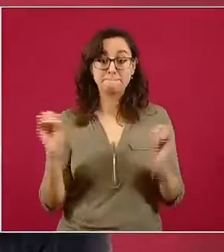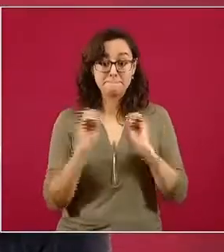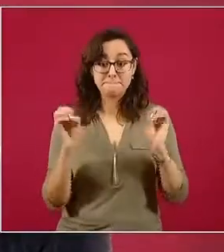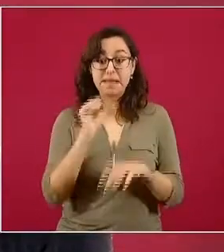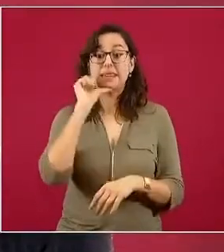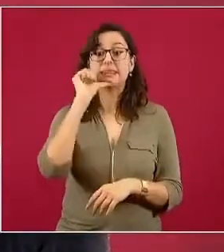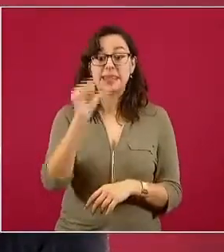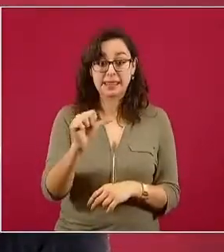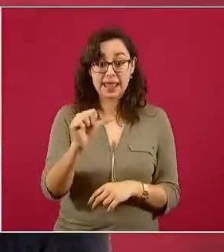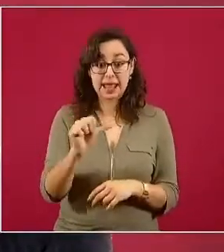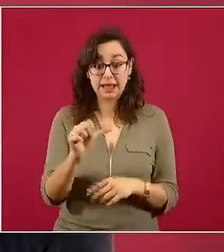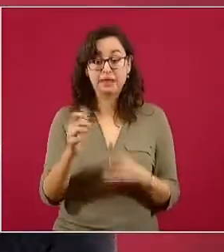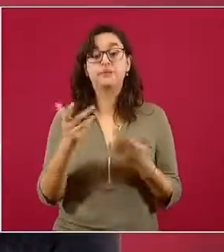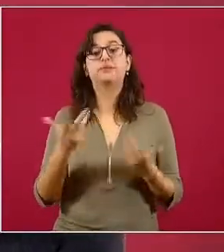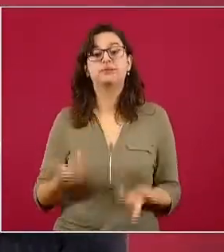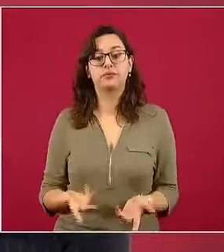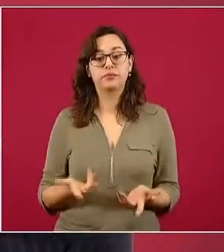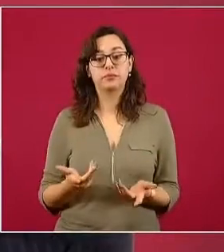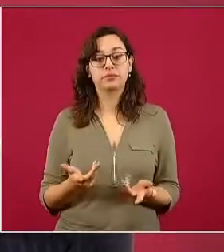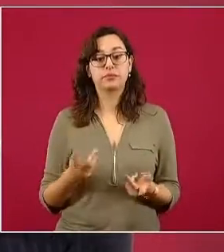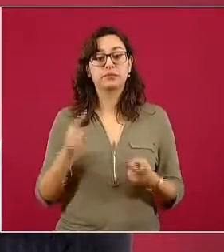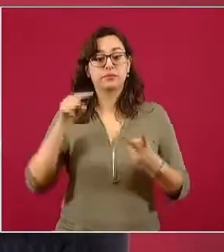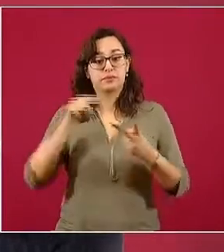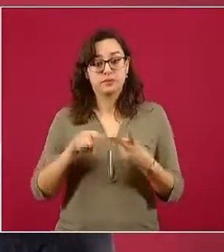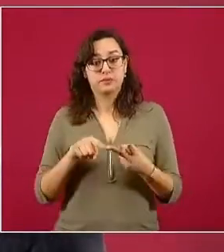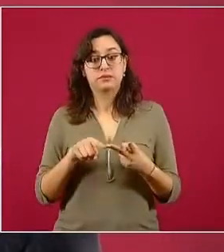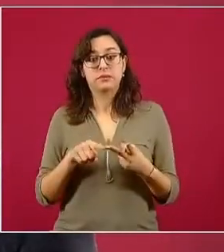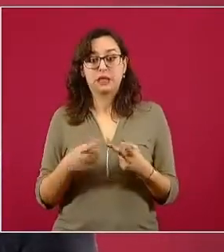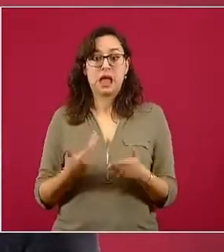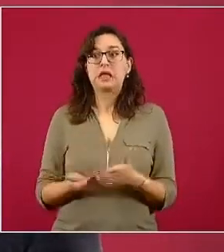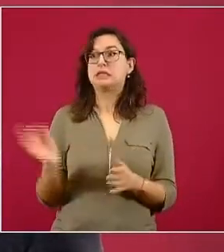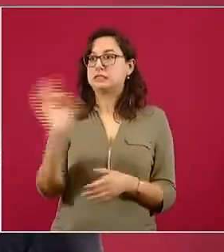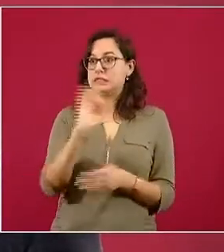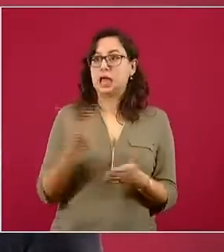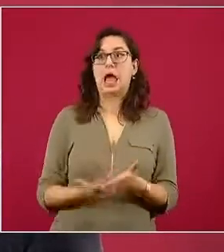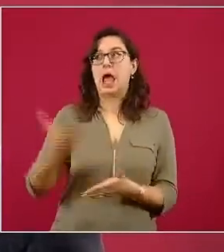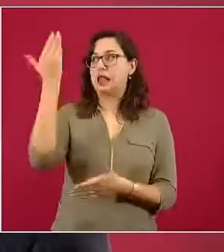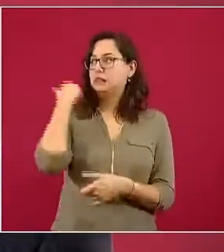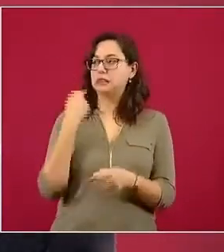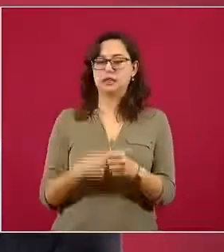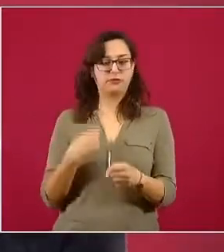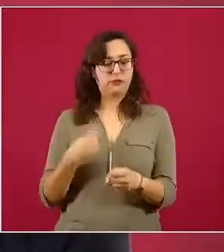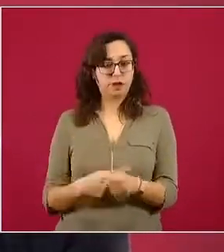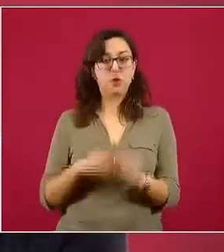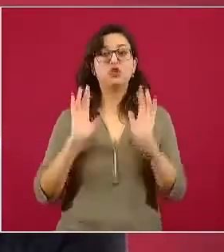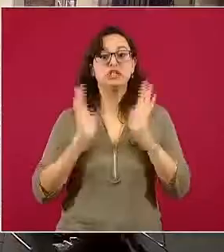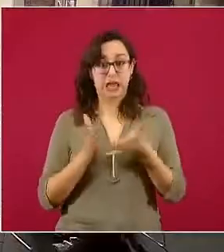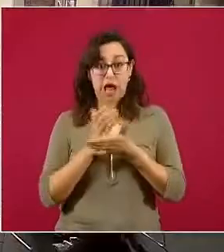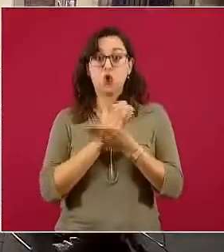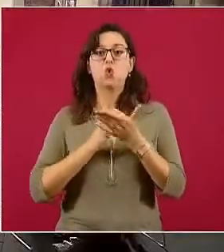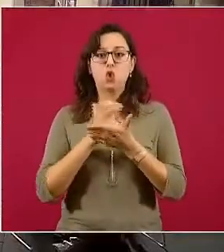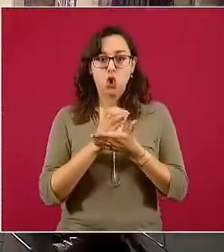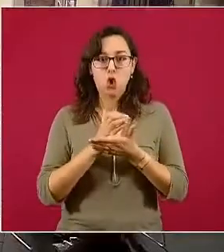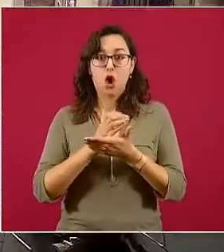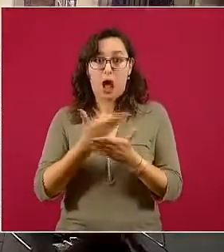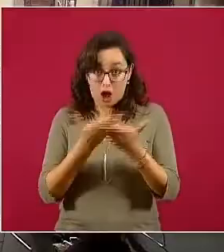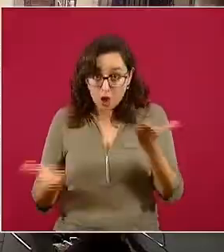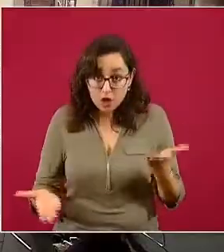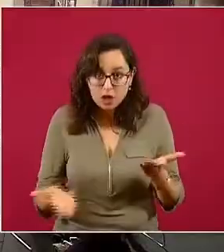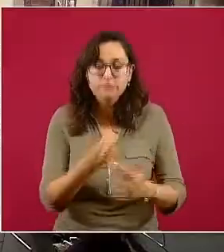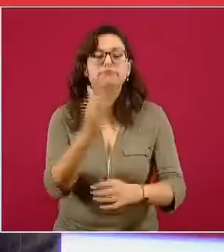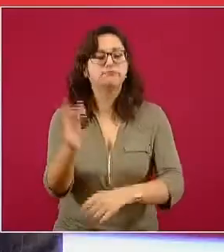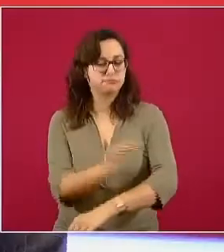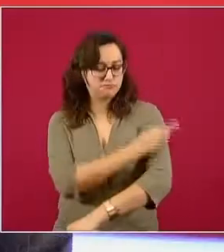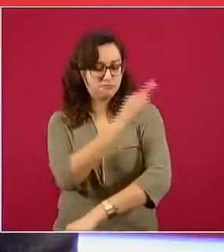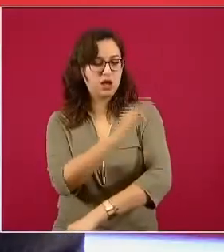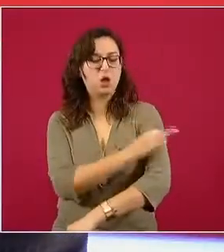como también se ha destacado y lo han preguntado, aunque alguien ya tuvo COVID, también se le puede poner la vacuna contra